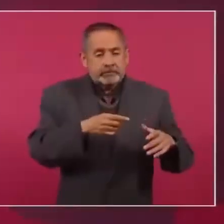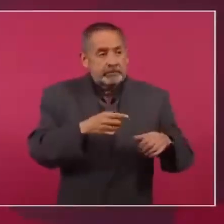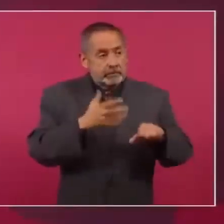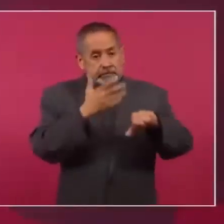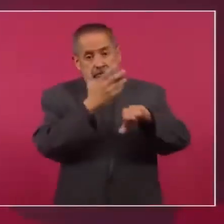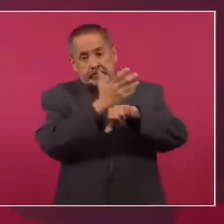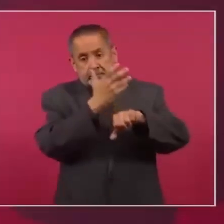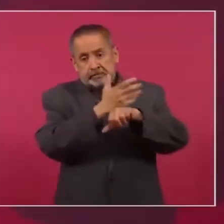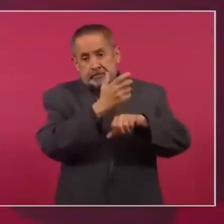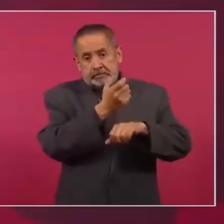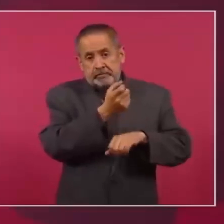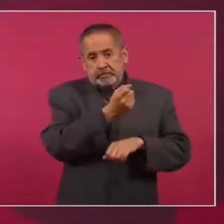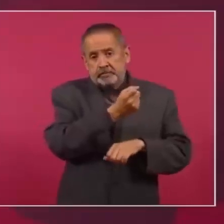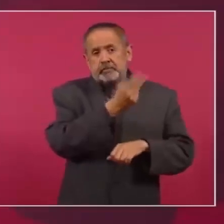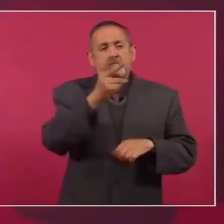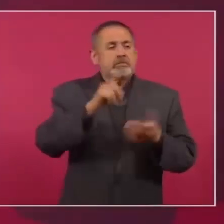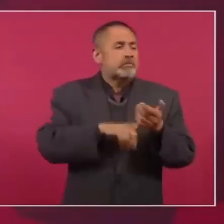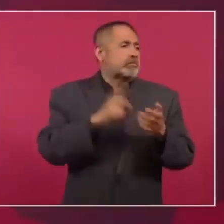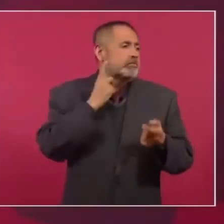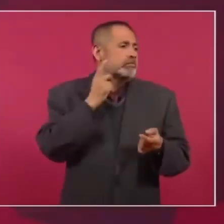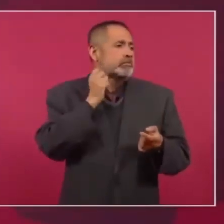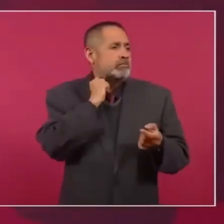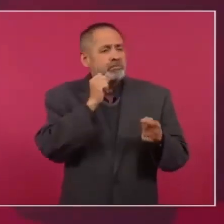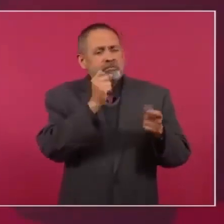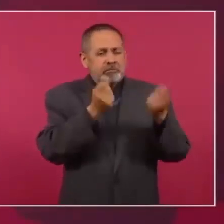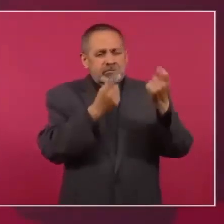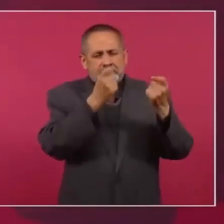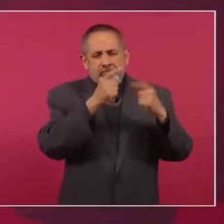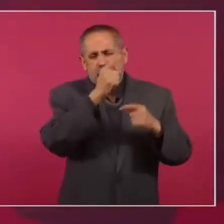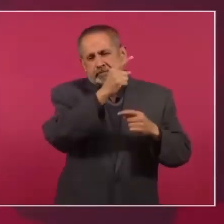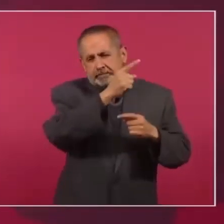Unidos algunos legisladores